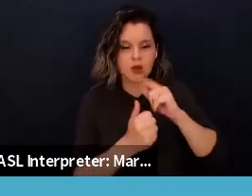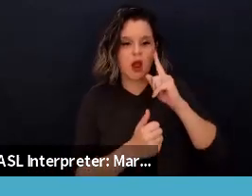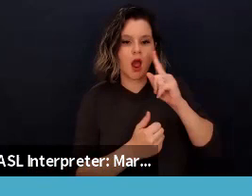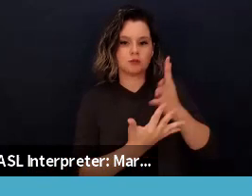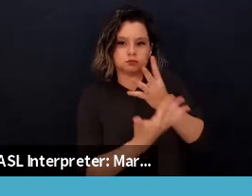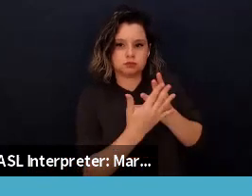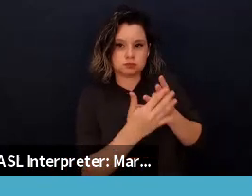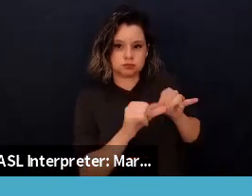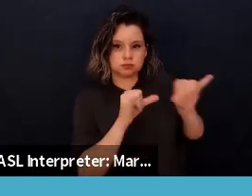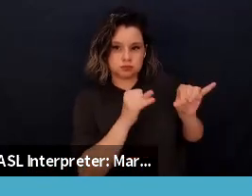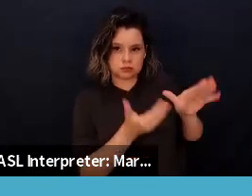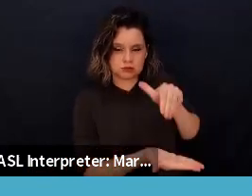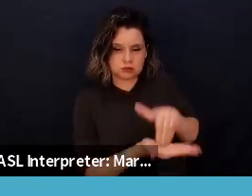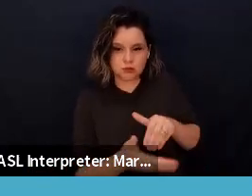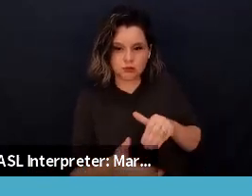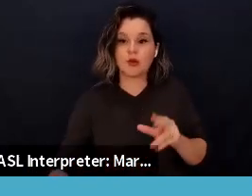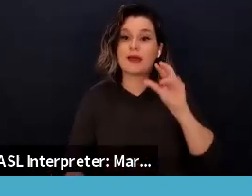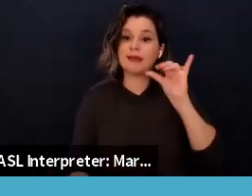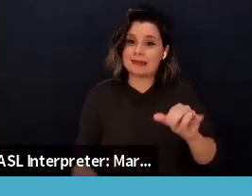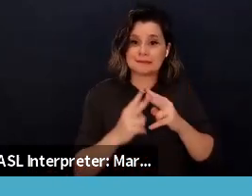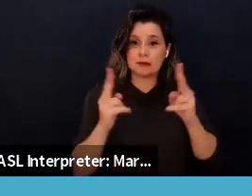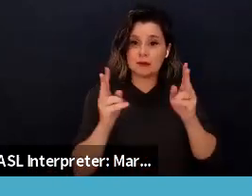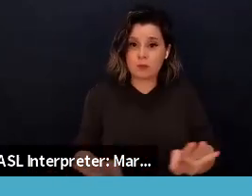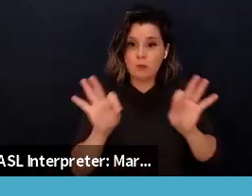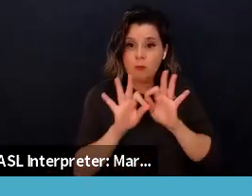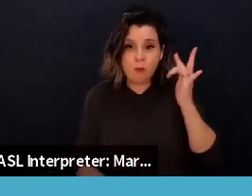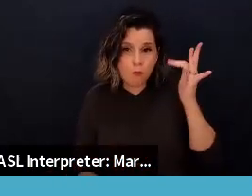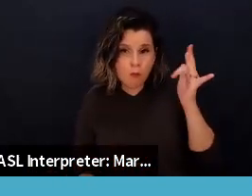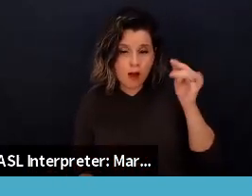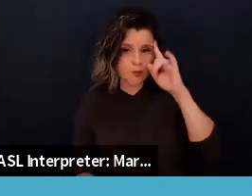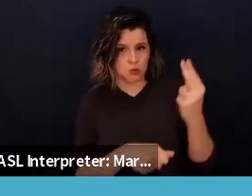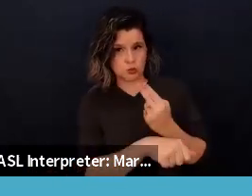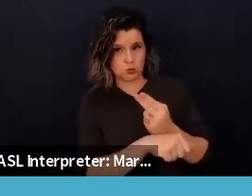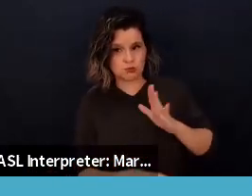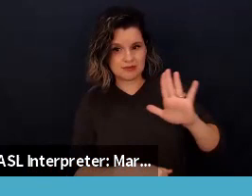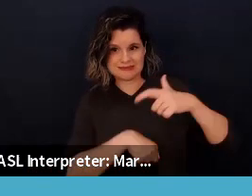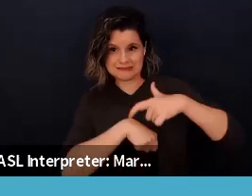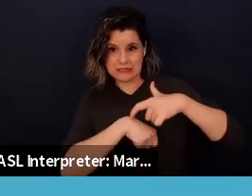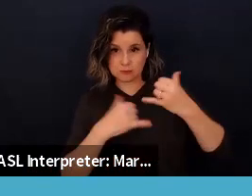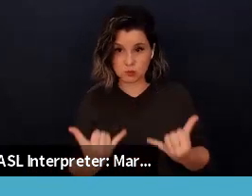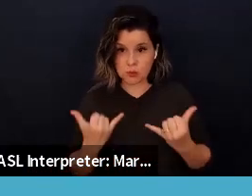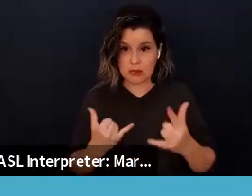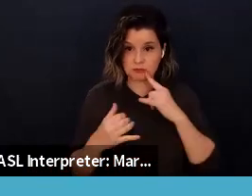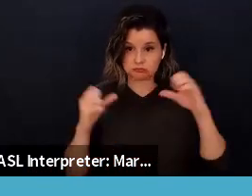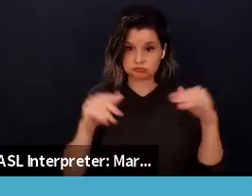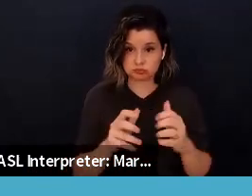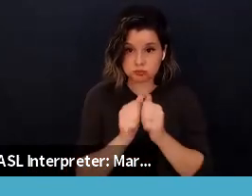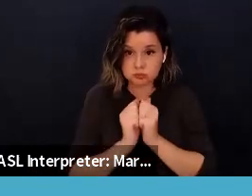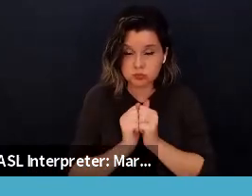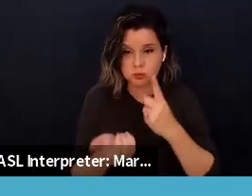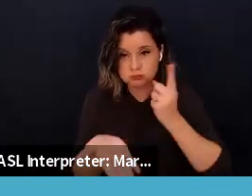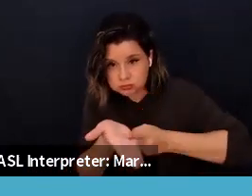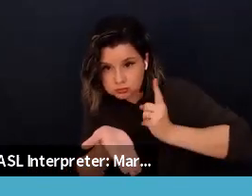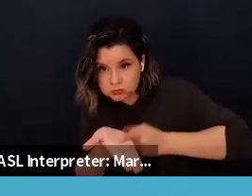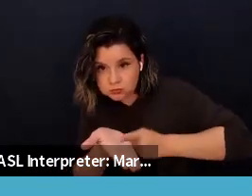inmigración. Y eso es importante porque vamos a usar un poquito del tiempo que tenemos juntas para hablar